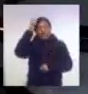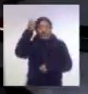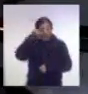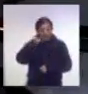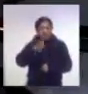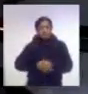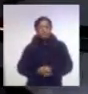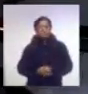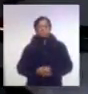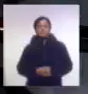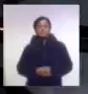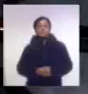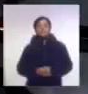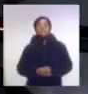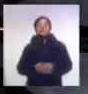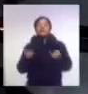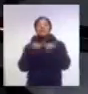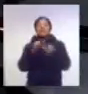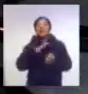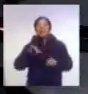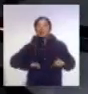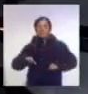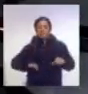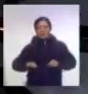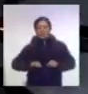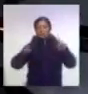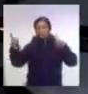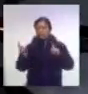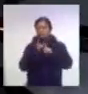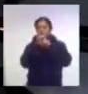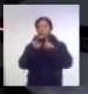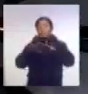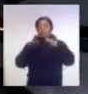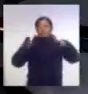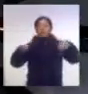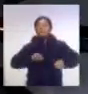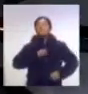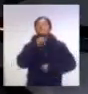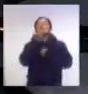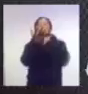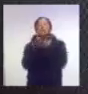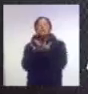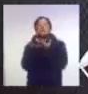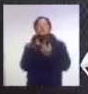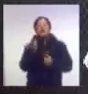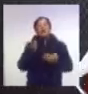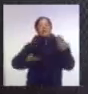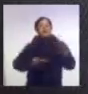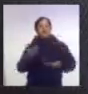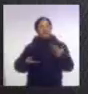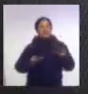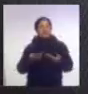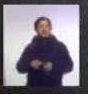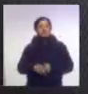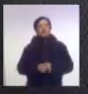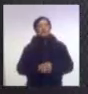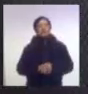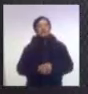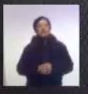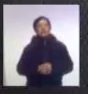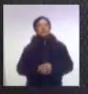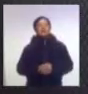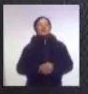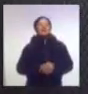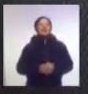vamos a tener un evento de encuentro de música, poesía y danza en un espacio independiente que es de la maestra Isolda Dos Amantes, que está